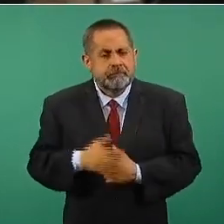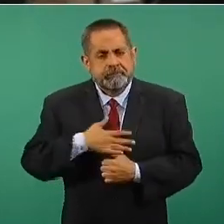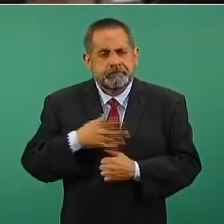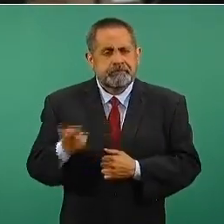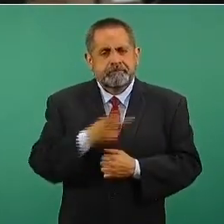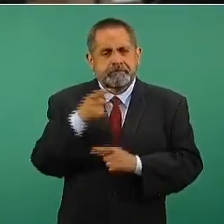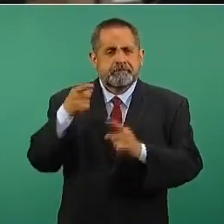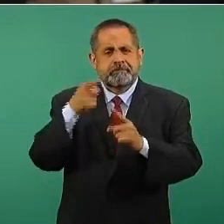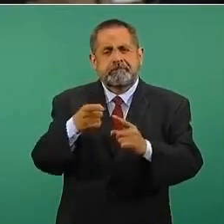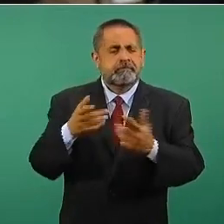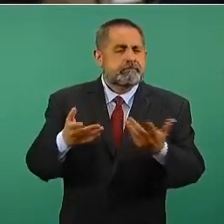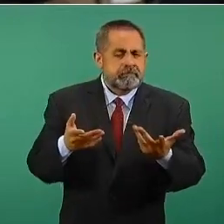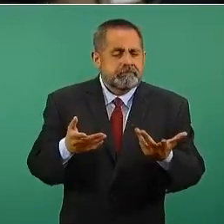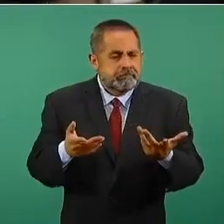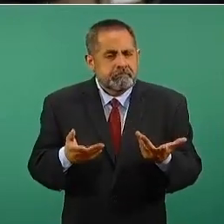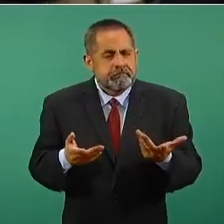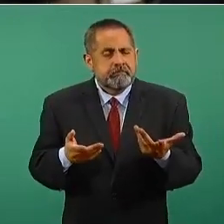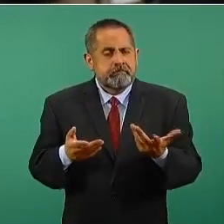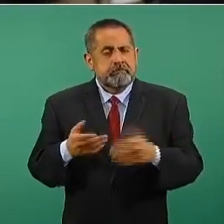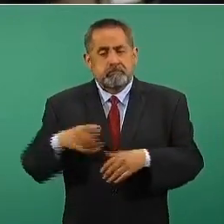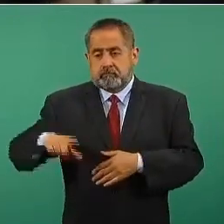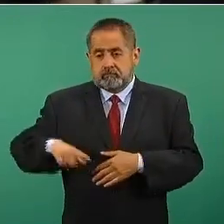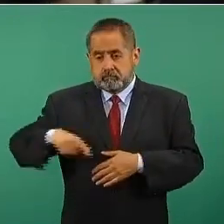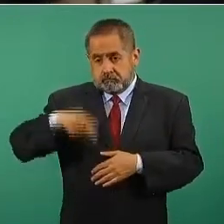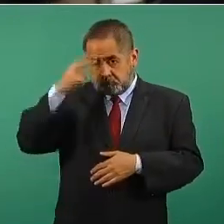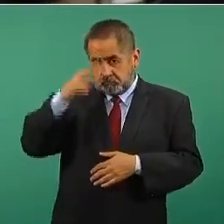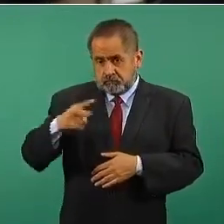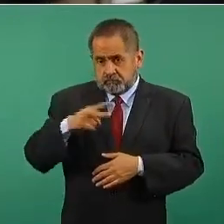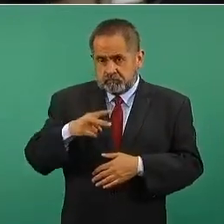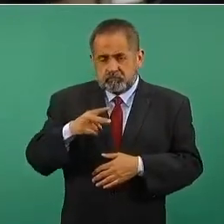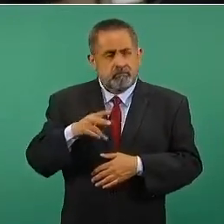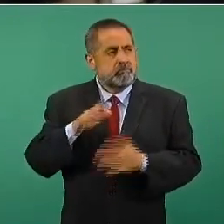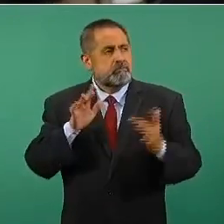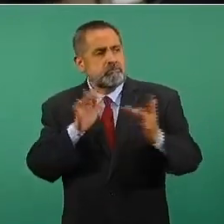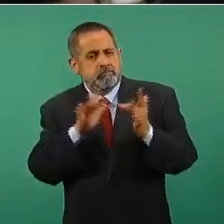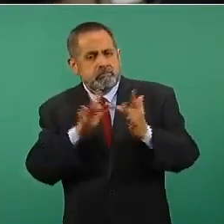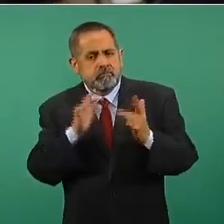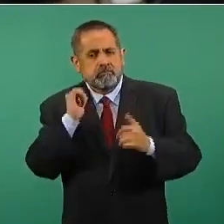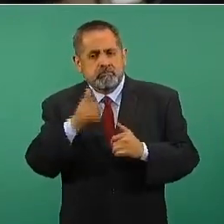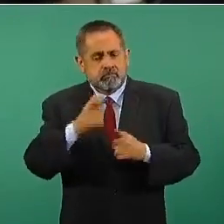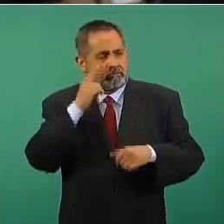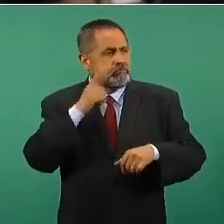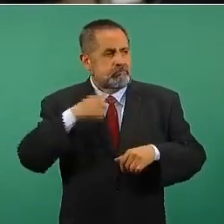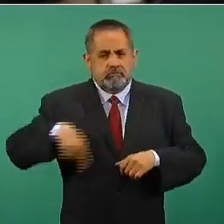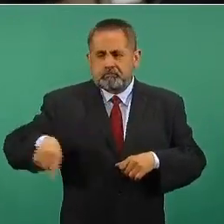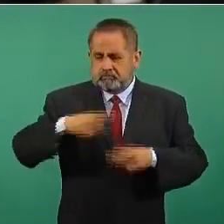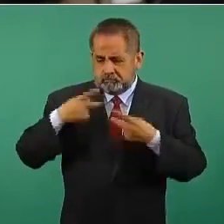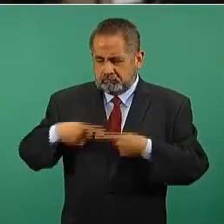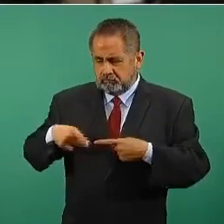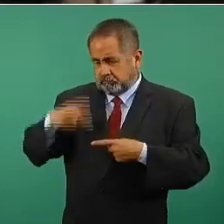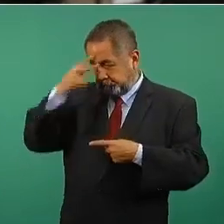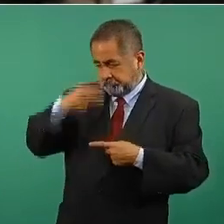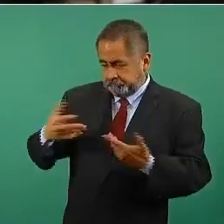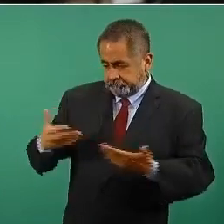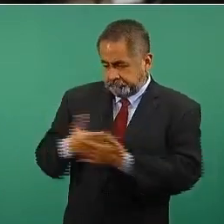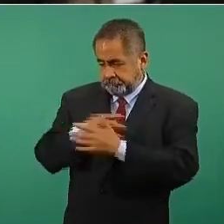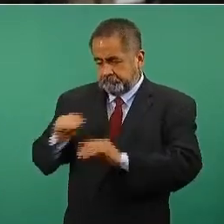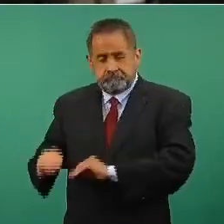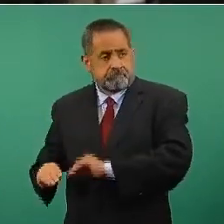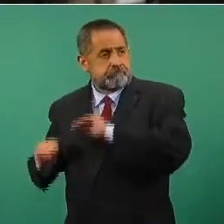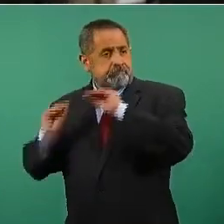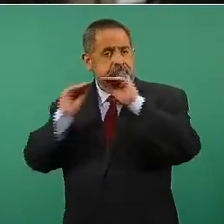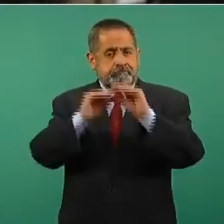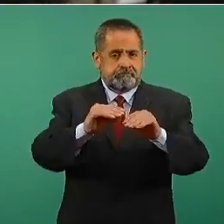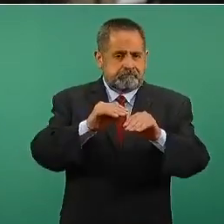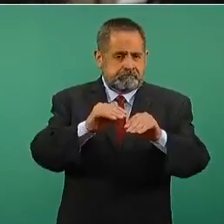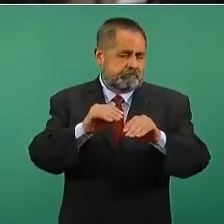va enfocada a eso. El gobierno mexicano, ¿qué buscaría hacer para que los héroes vivientes, los mexicanos que tuvieron que emigrar a